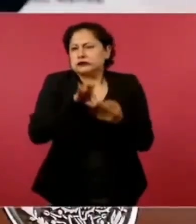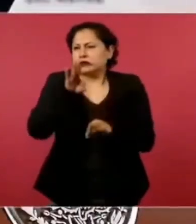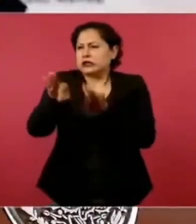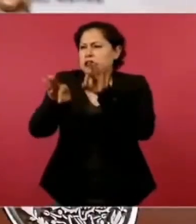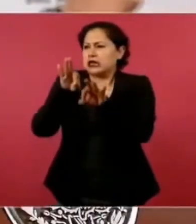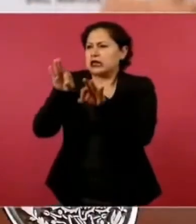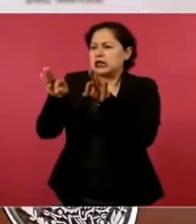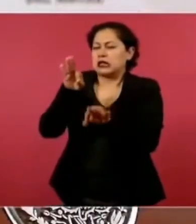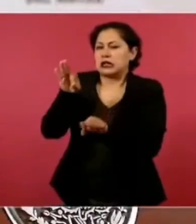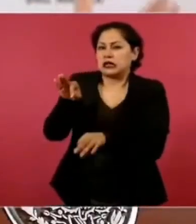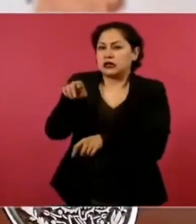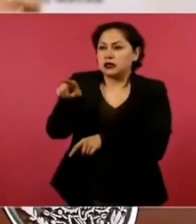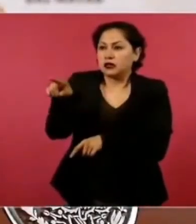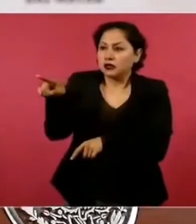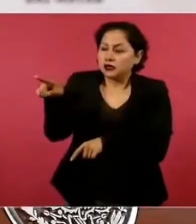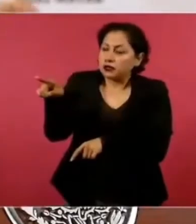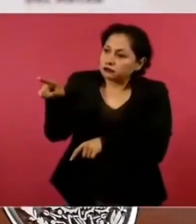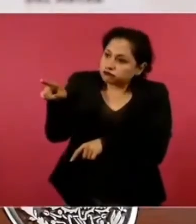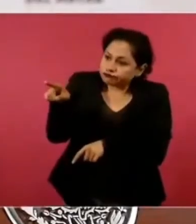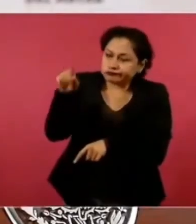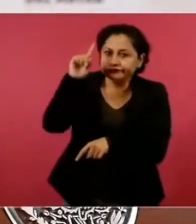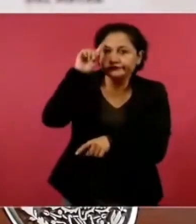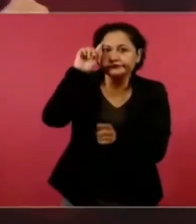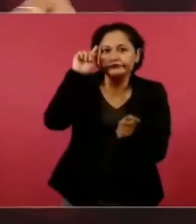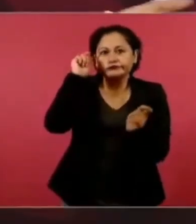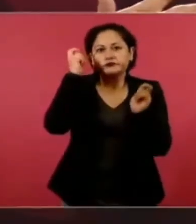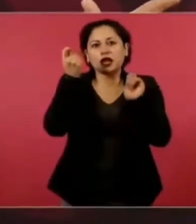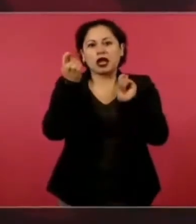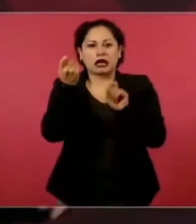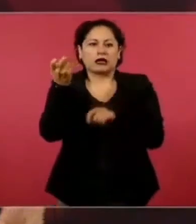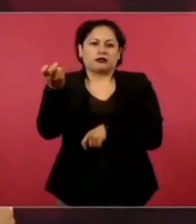estos cambios. Yo lo subrayo